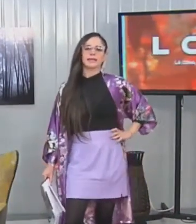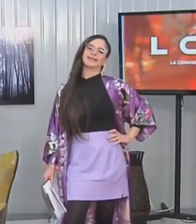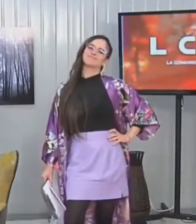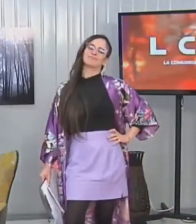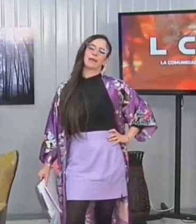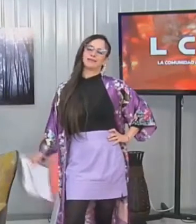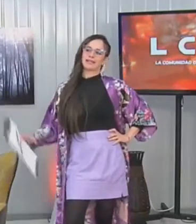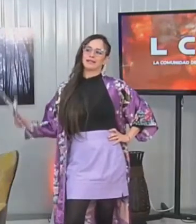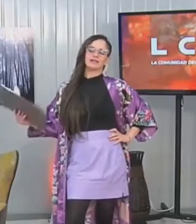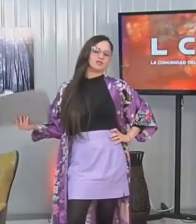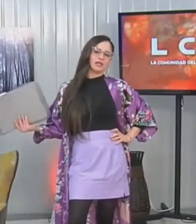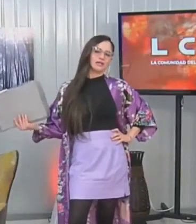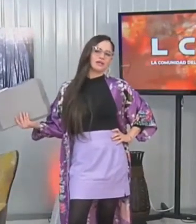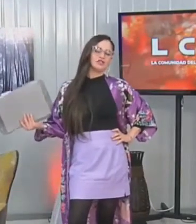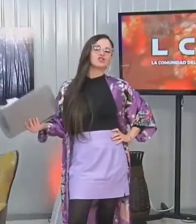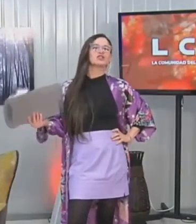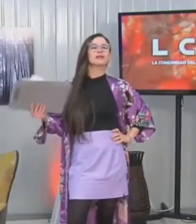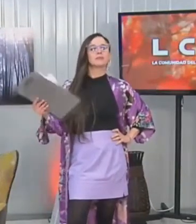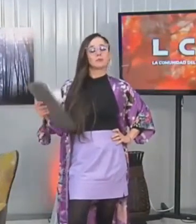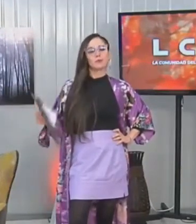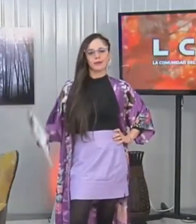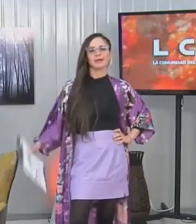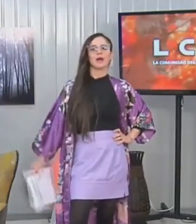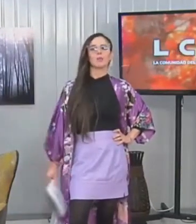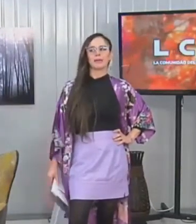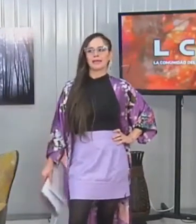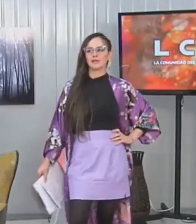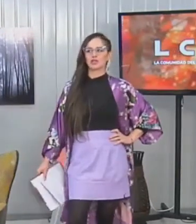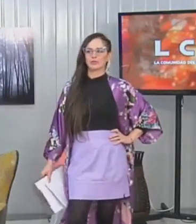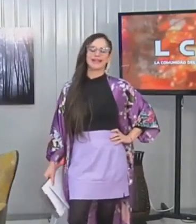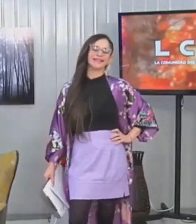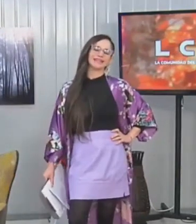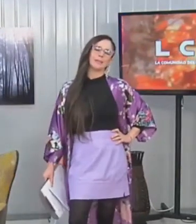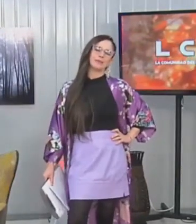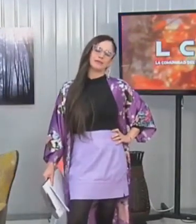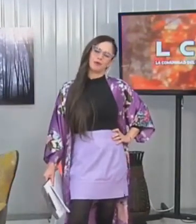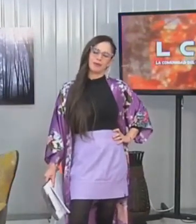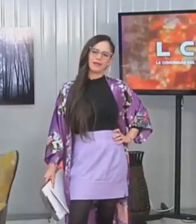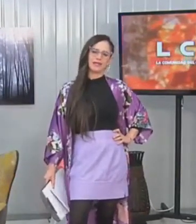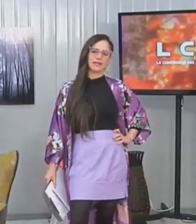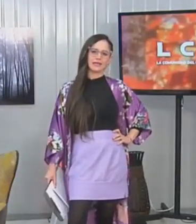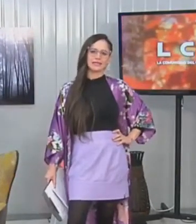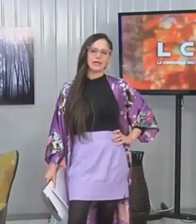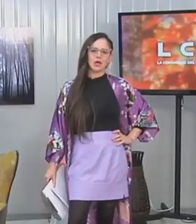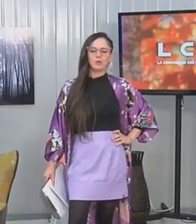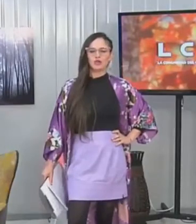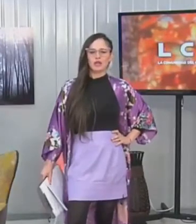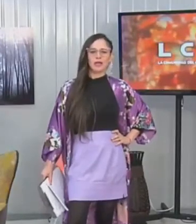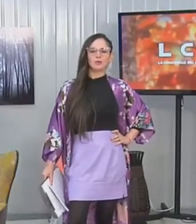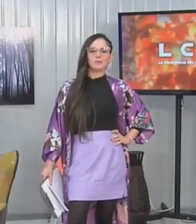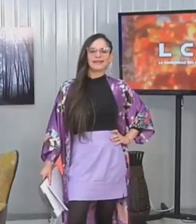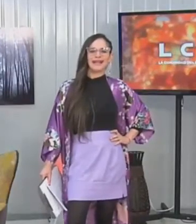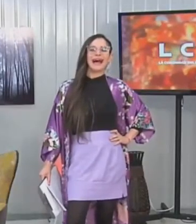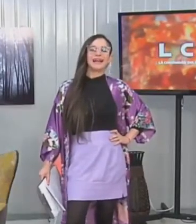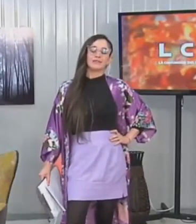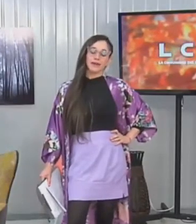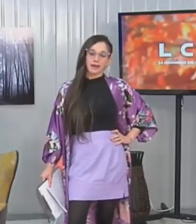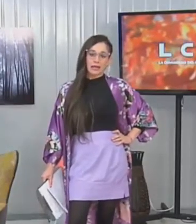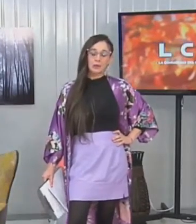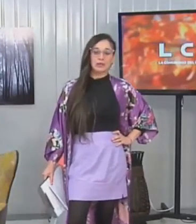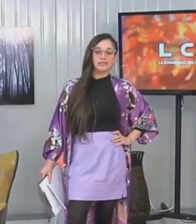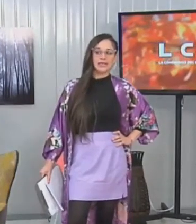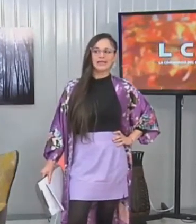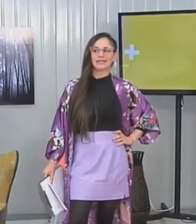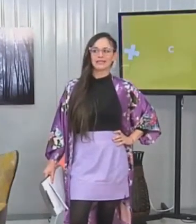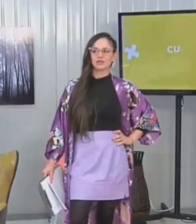en la pantalla tradicional de televisión, sino que también pueden acompañarnos en nuestras distintas plataformas digitales por si hay algún material